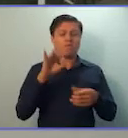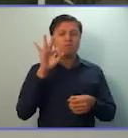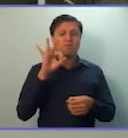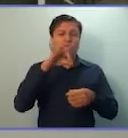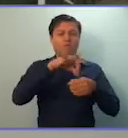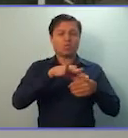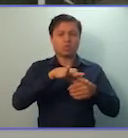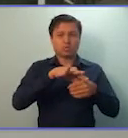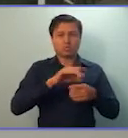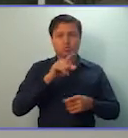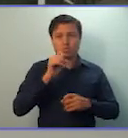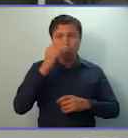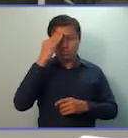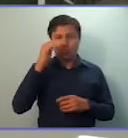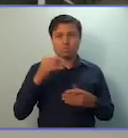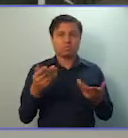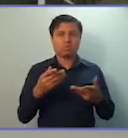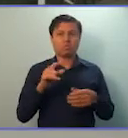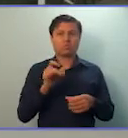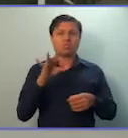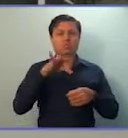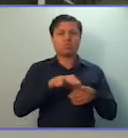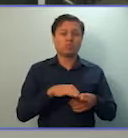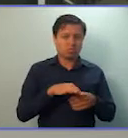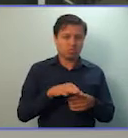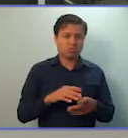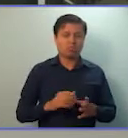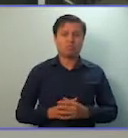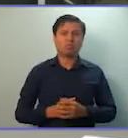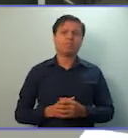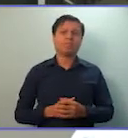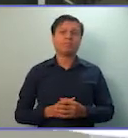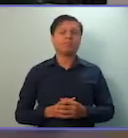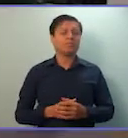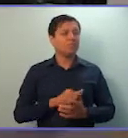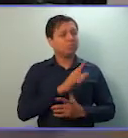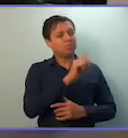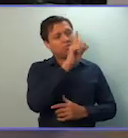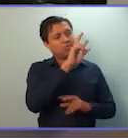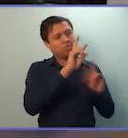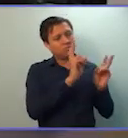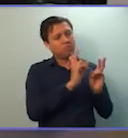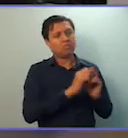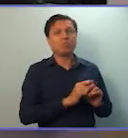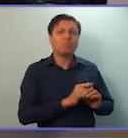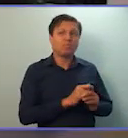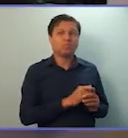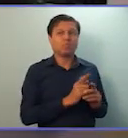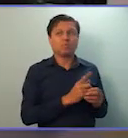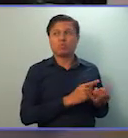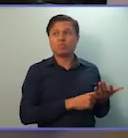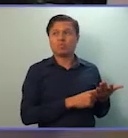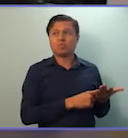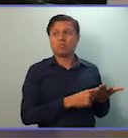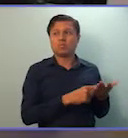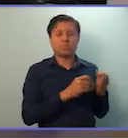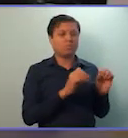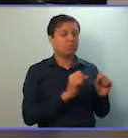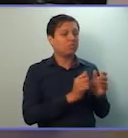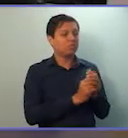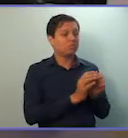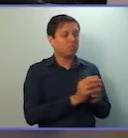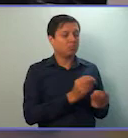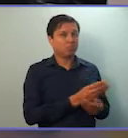piden a una persona para poder ser parte de una juntarse pero debo y hay un tema que se interese debate porque seguramente se va a resolver